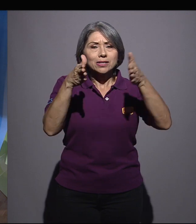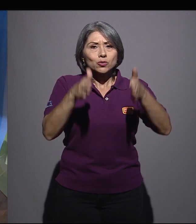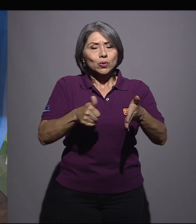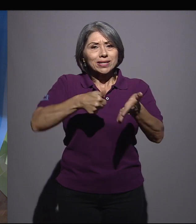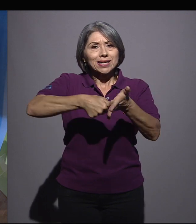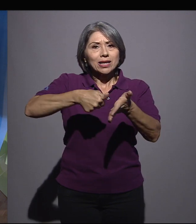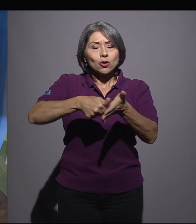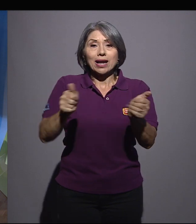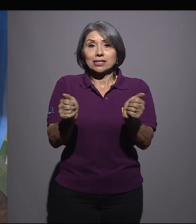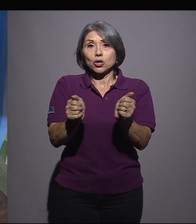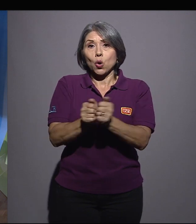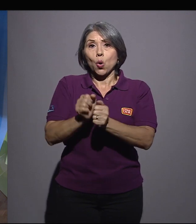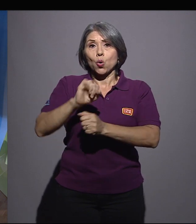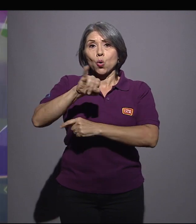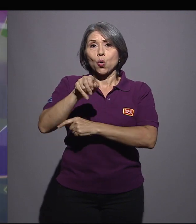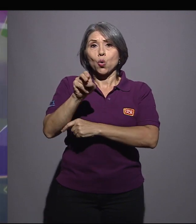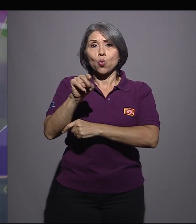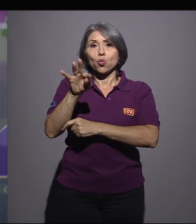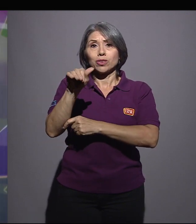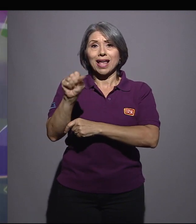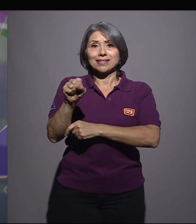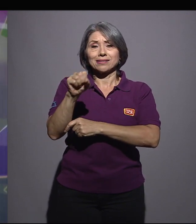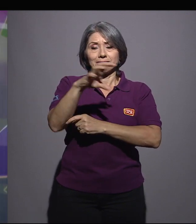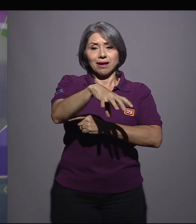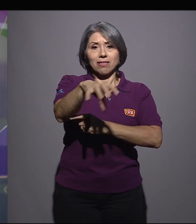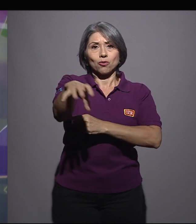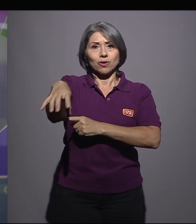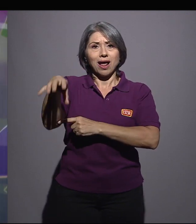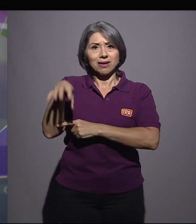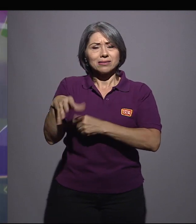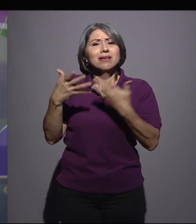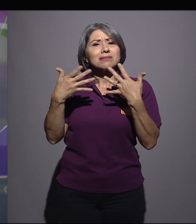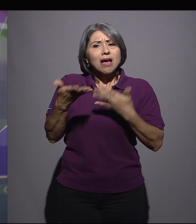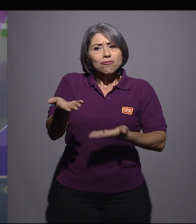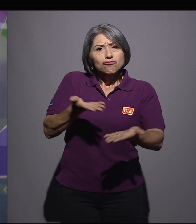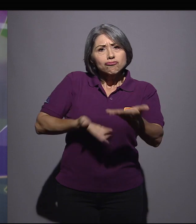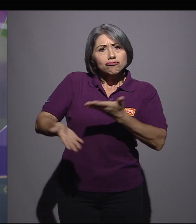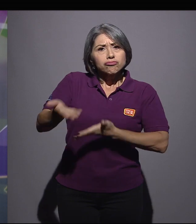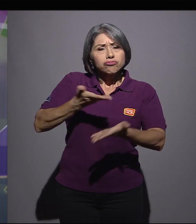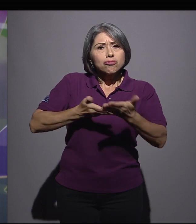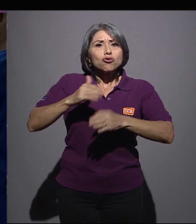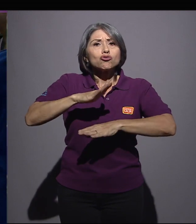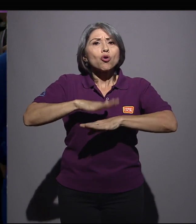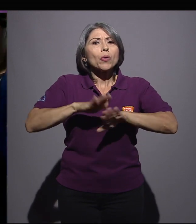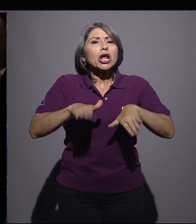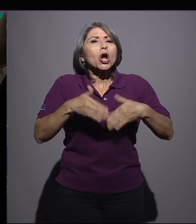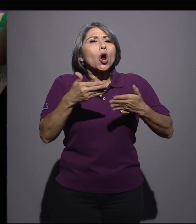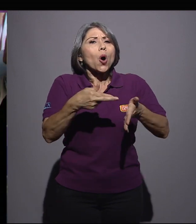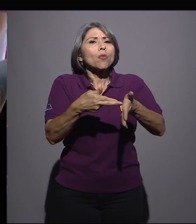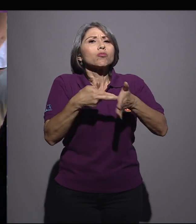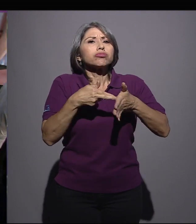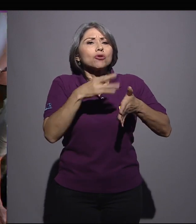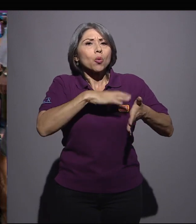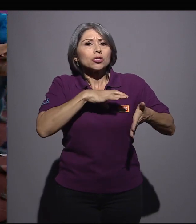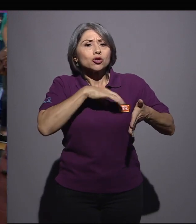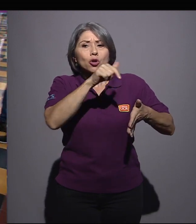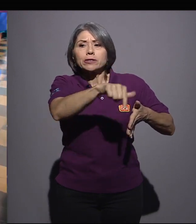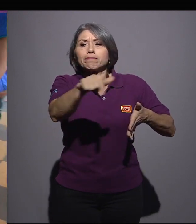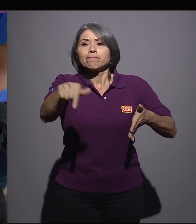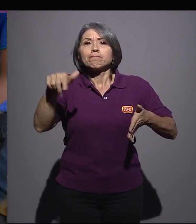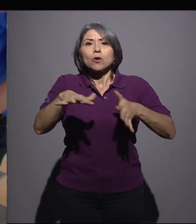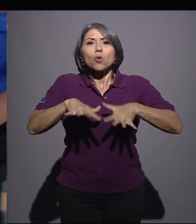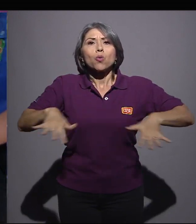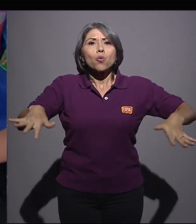juntas cantonales, en lo que son las condiciones de los centros de votación. Se hacen visitas previo